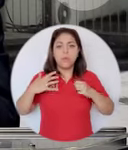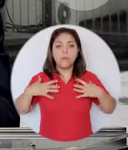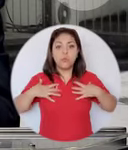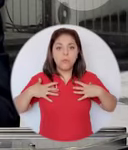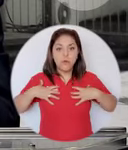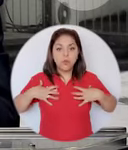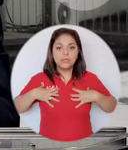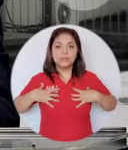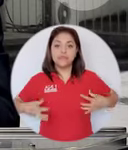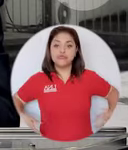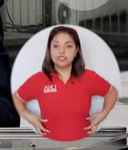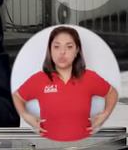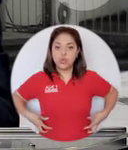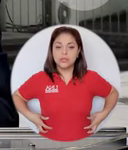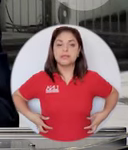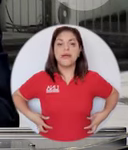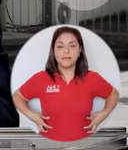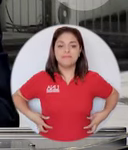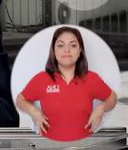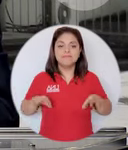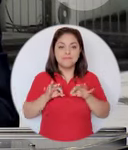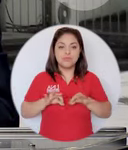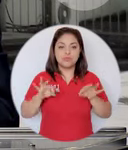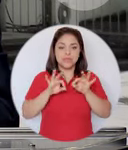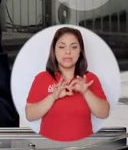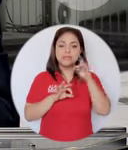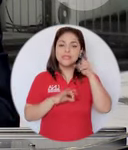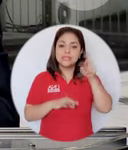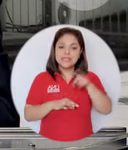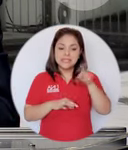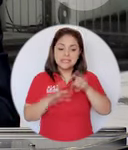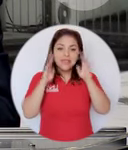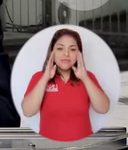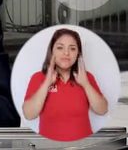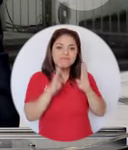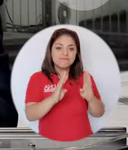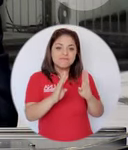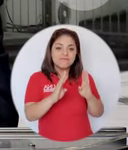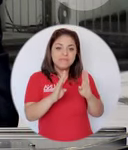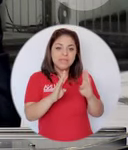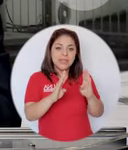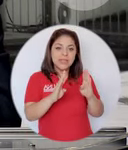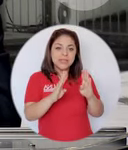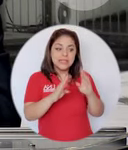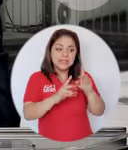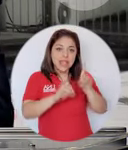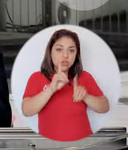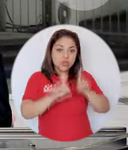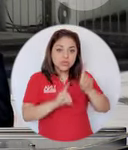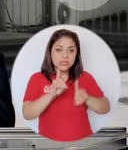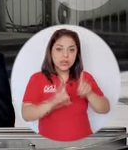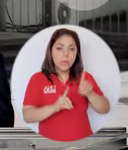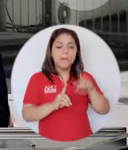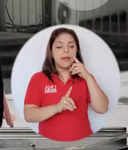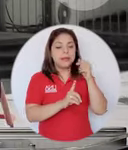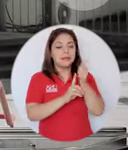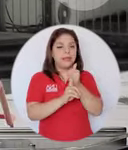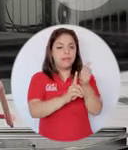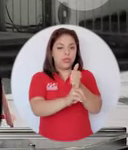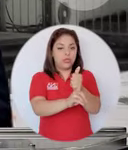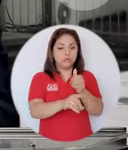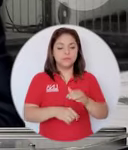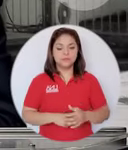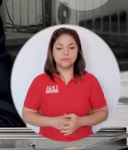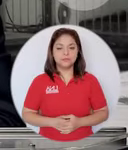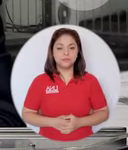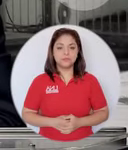riñones, por ejemplo. Ahí sí es importante porque hay que orientar el diagnóstico. Porque Claro. orientando el diagnóstico se orienta el tratamiento, el manejo